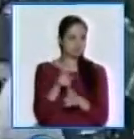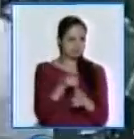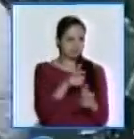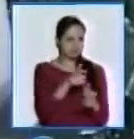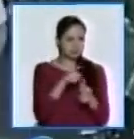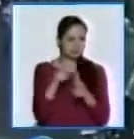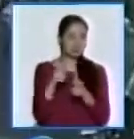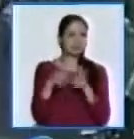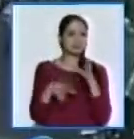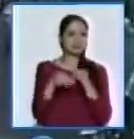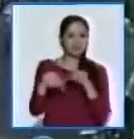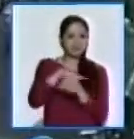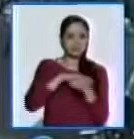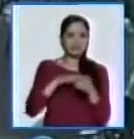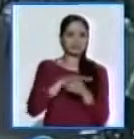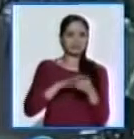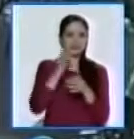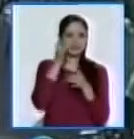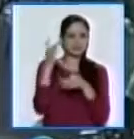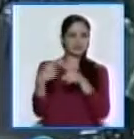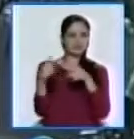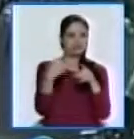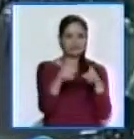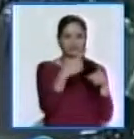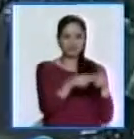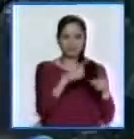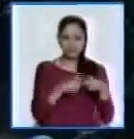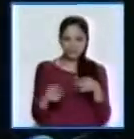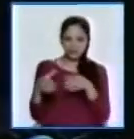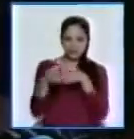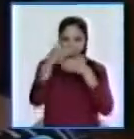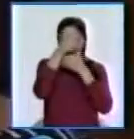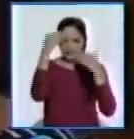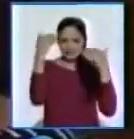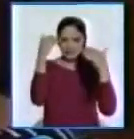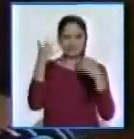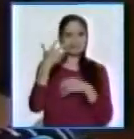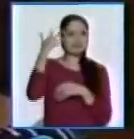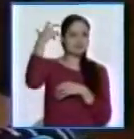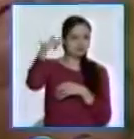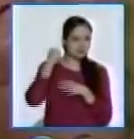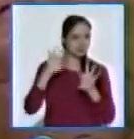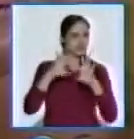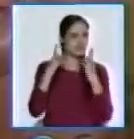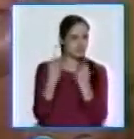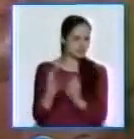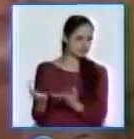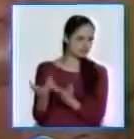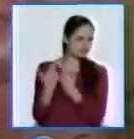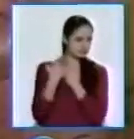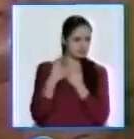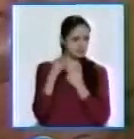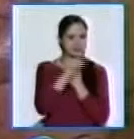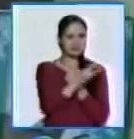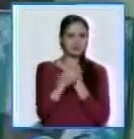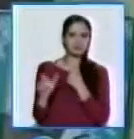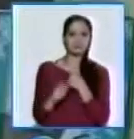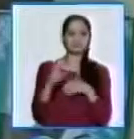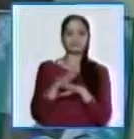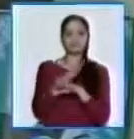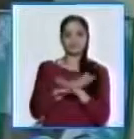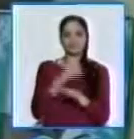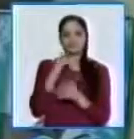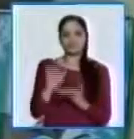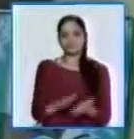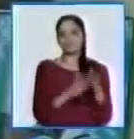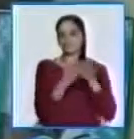este hecho, atribuido a una disputa entre bandas criminales, quedaron las historias, las familias y los seres queridos de quienes perdieron la vida